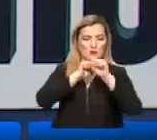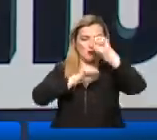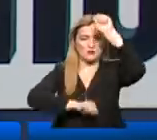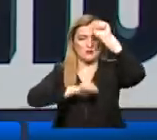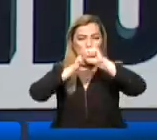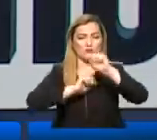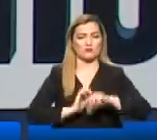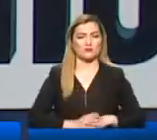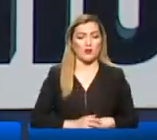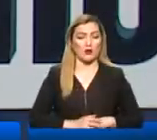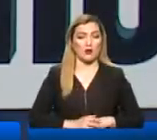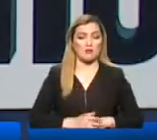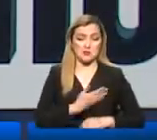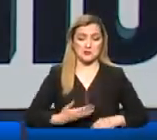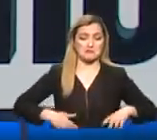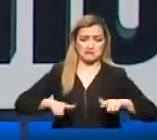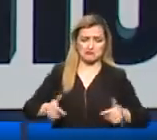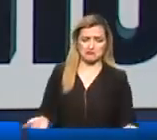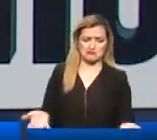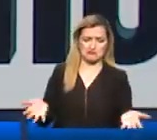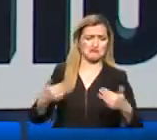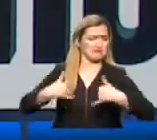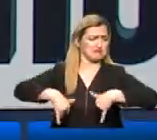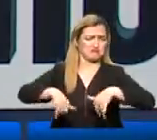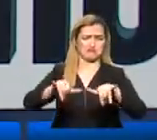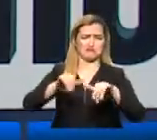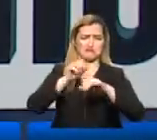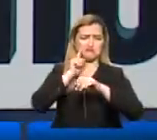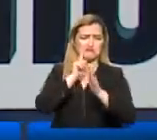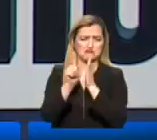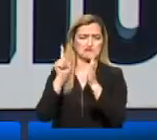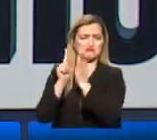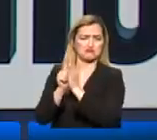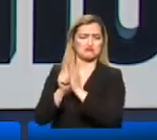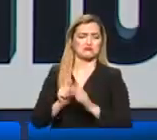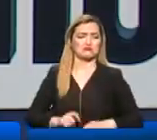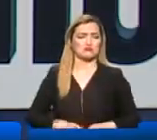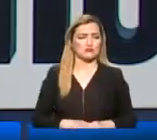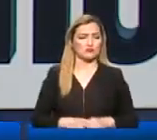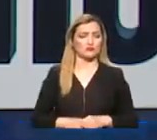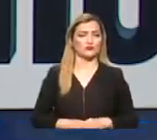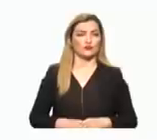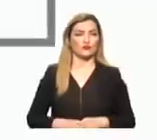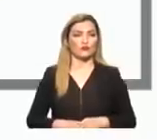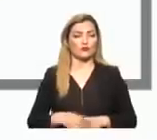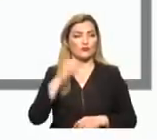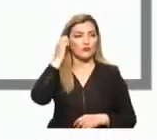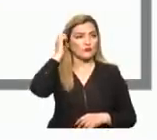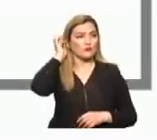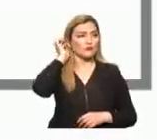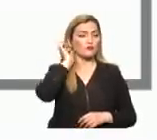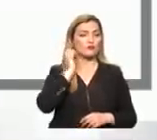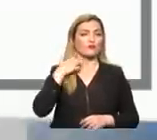y anima a nuestra estación a seguir con la tarea. Asimismo, se pronunciaron varias autoridades e instituciones del país.